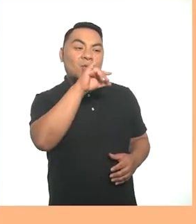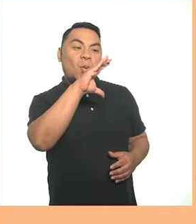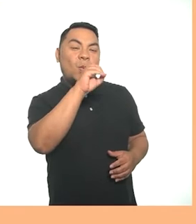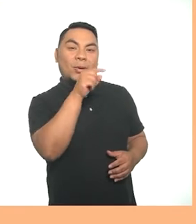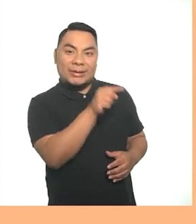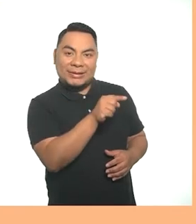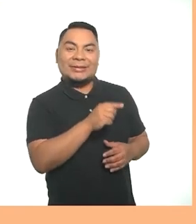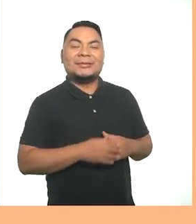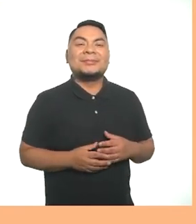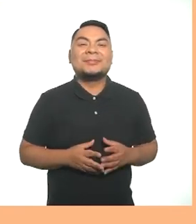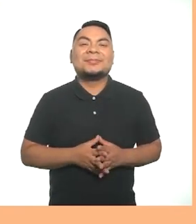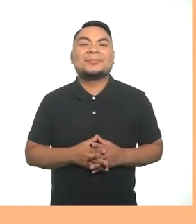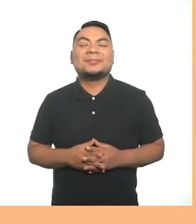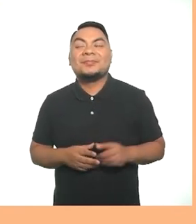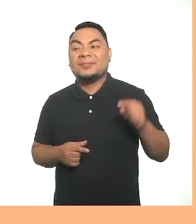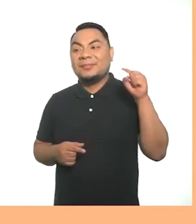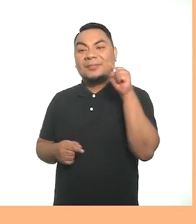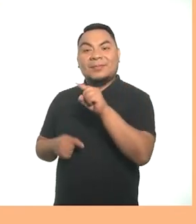Hugo.